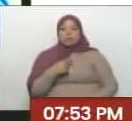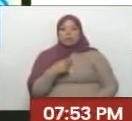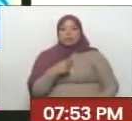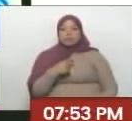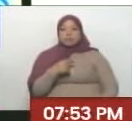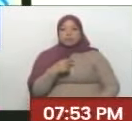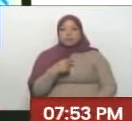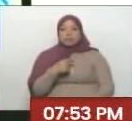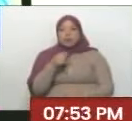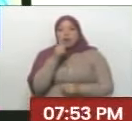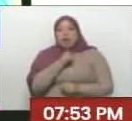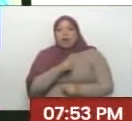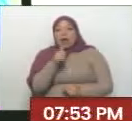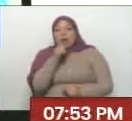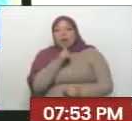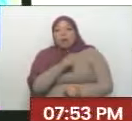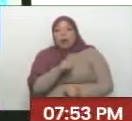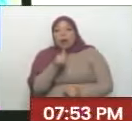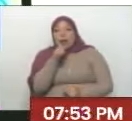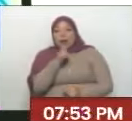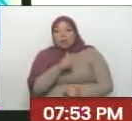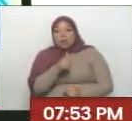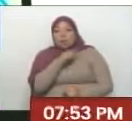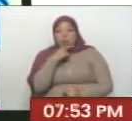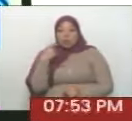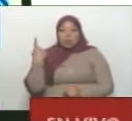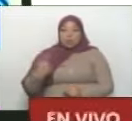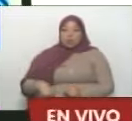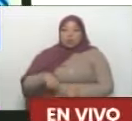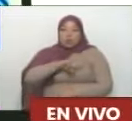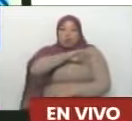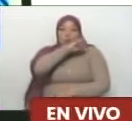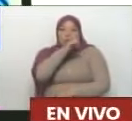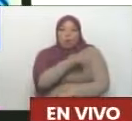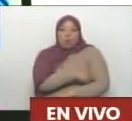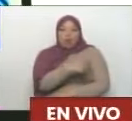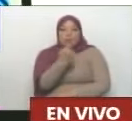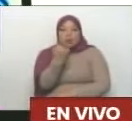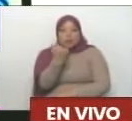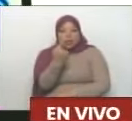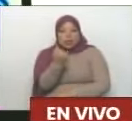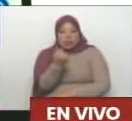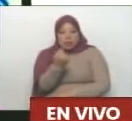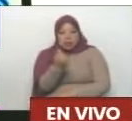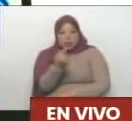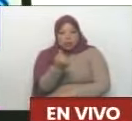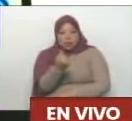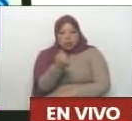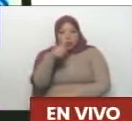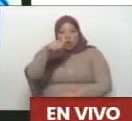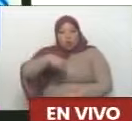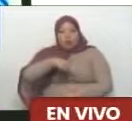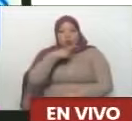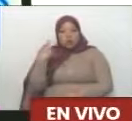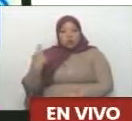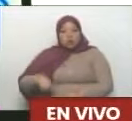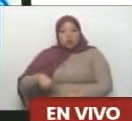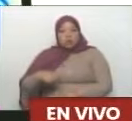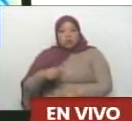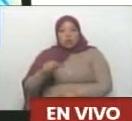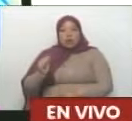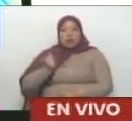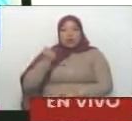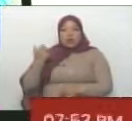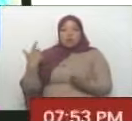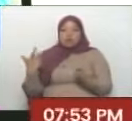Rusia ha resistido. Hoy Rusia es más fuerte a nivel económico. Hoy Rusia está ganando